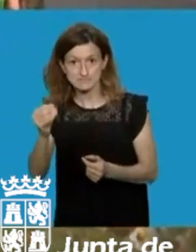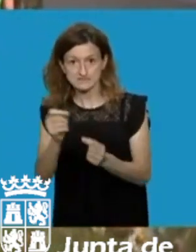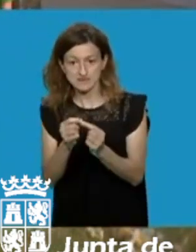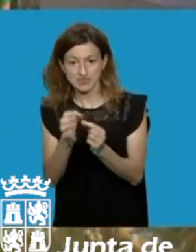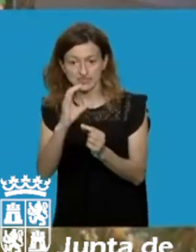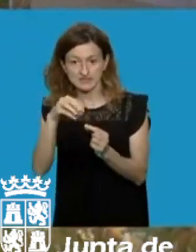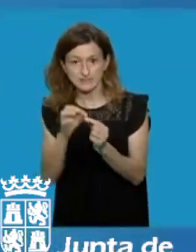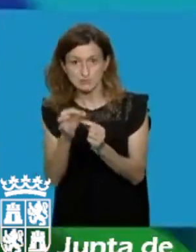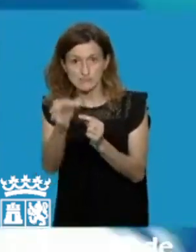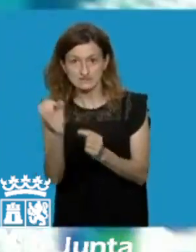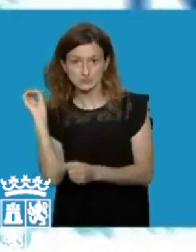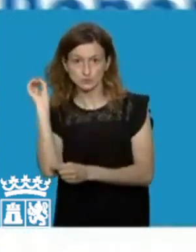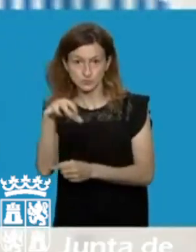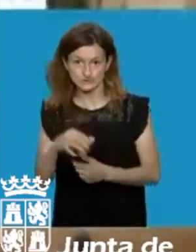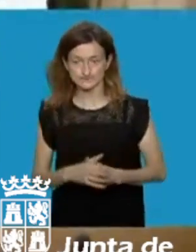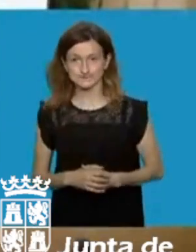lanzamientos.